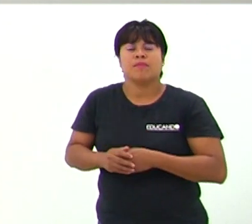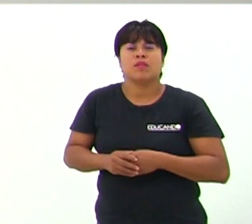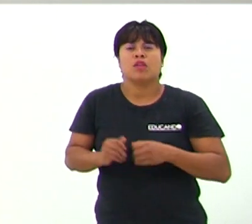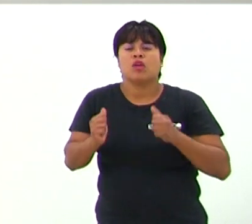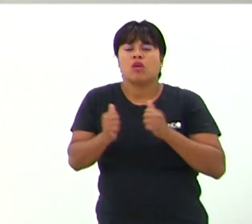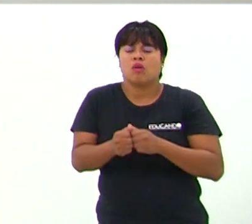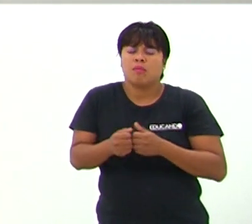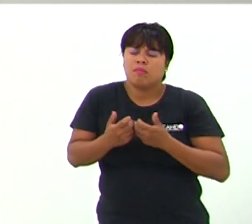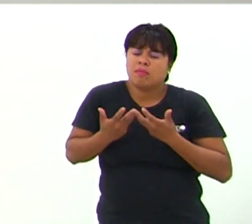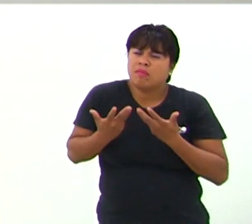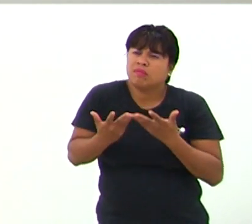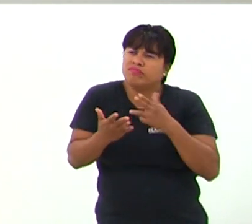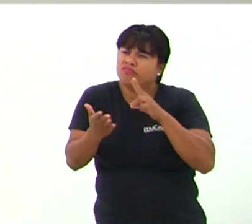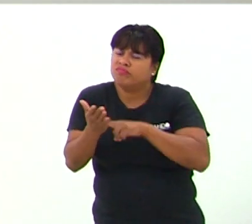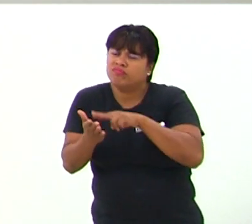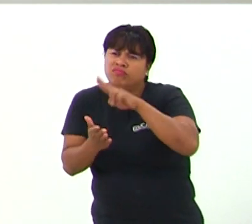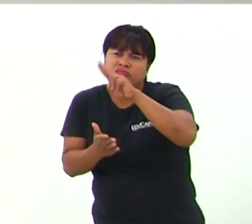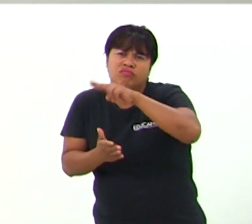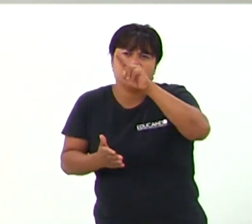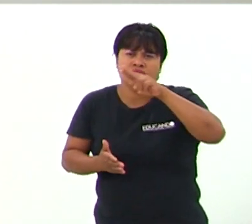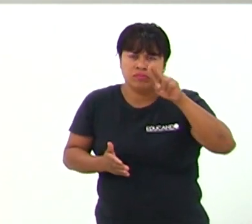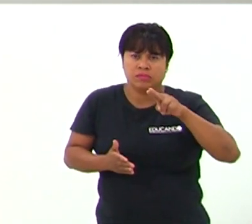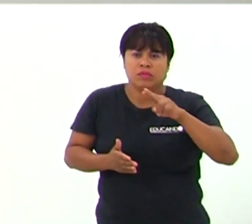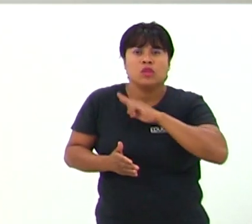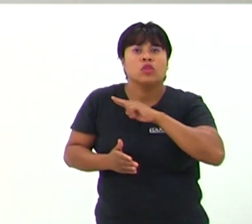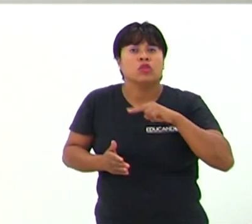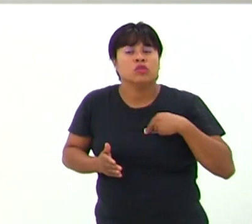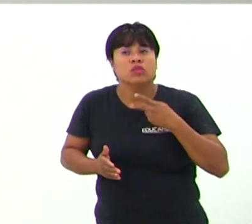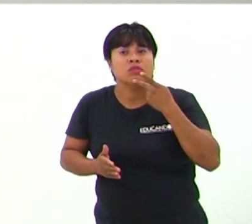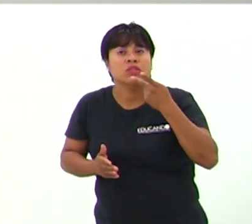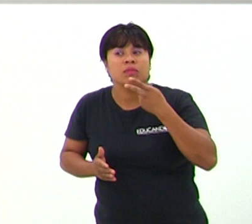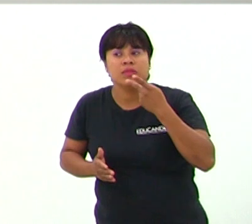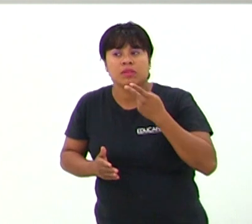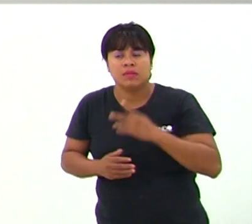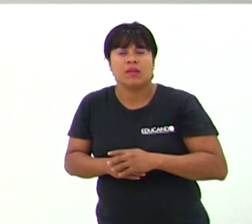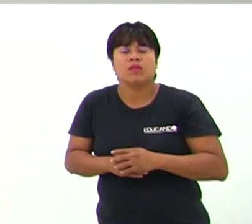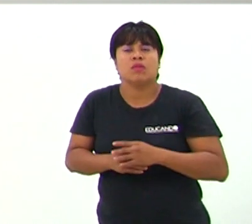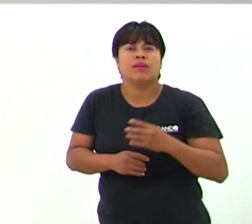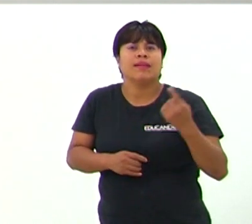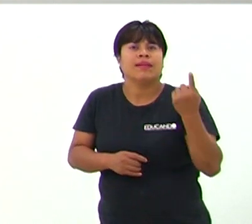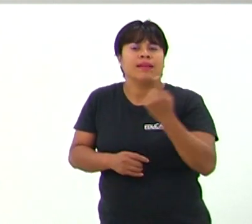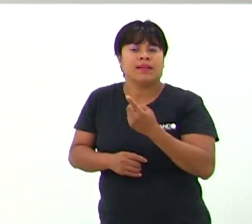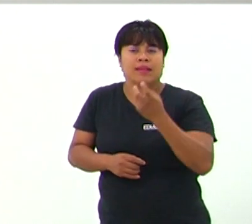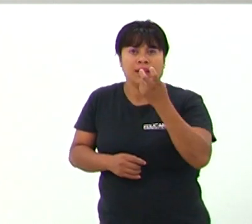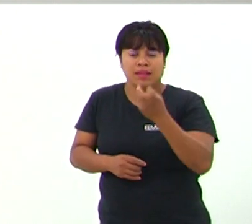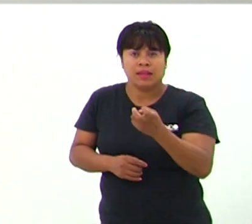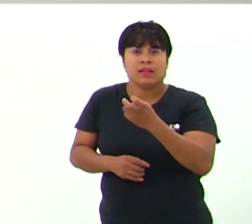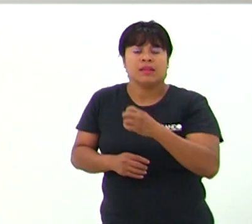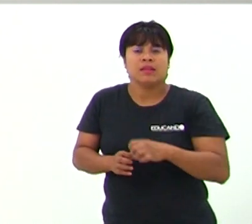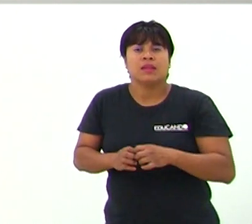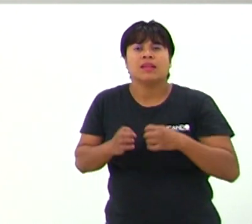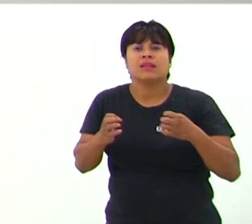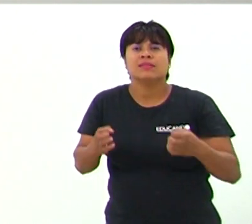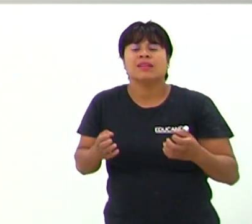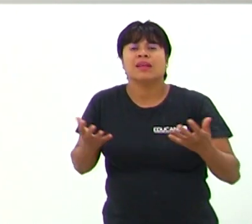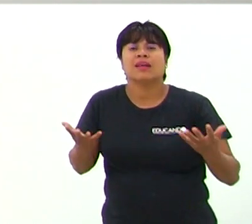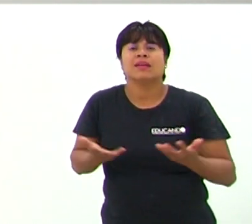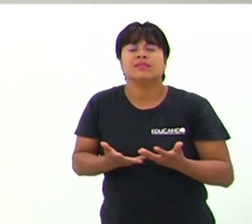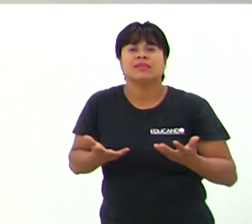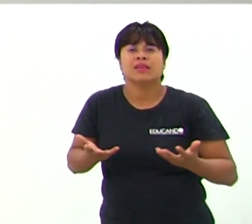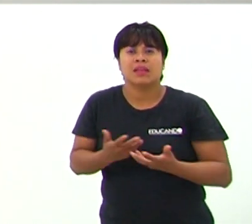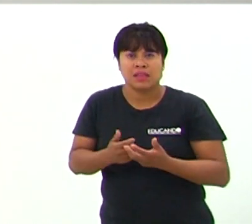compasión, bien, estamos hablando que están